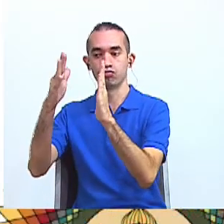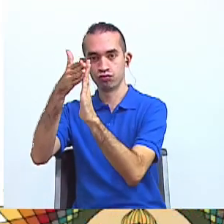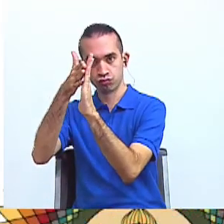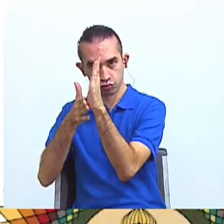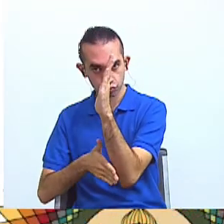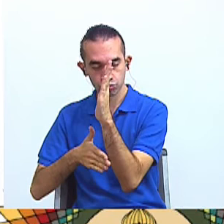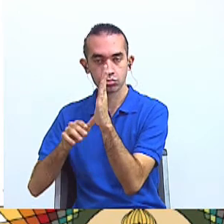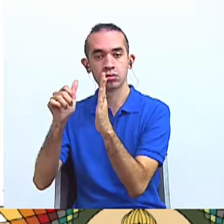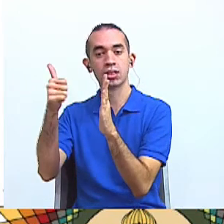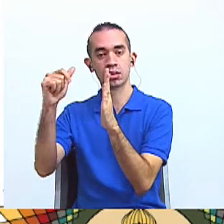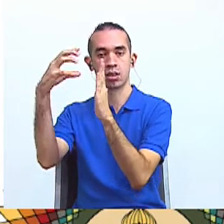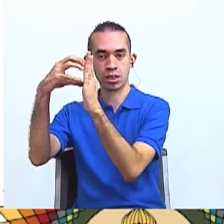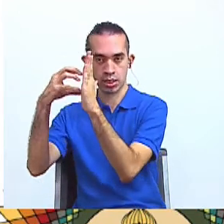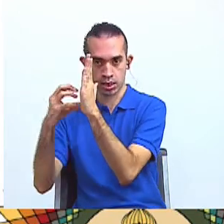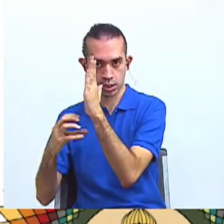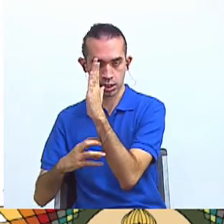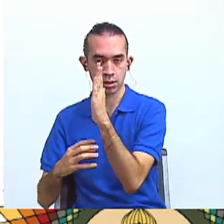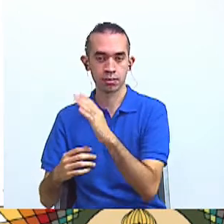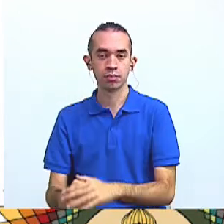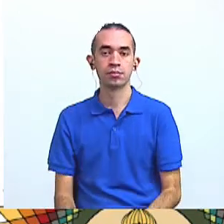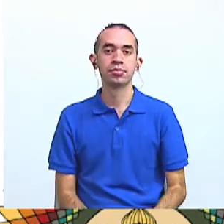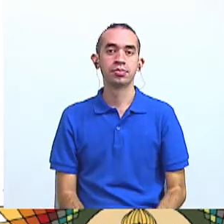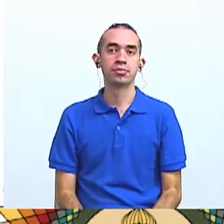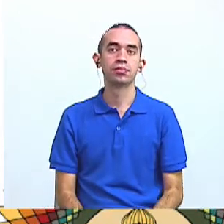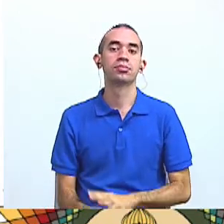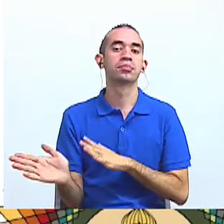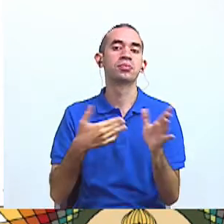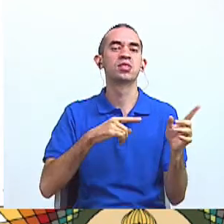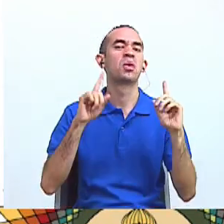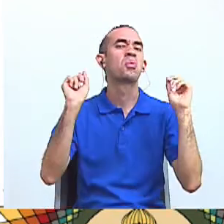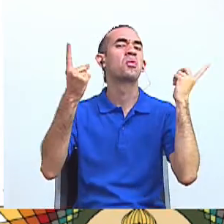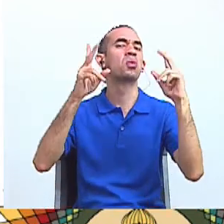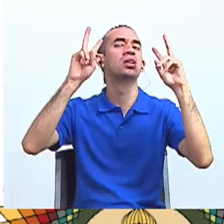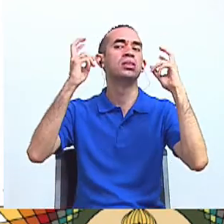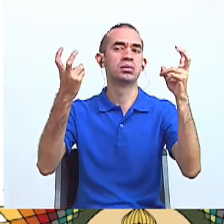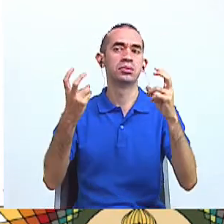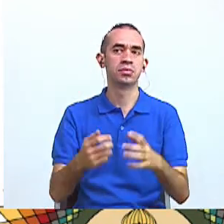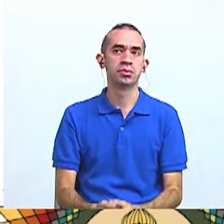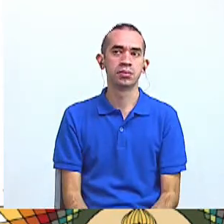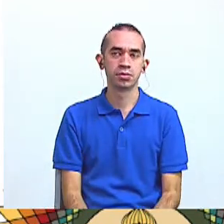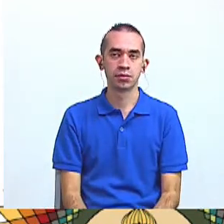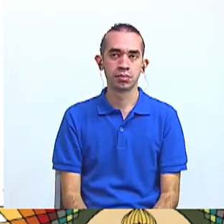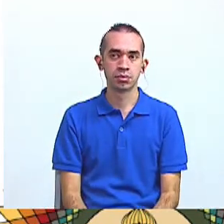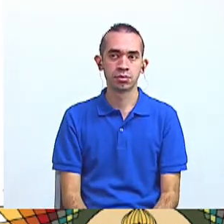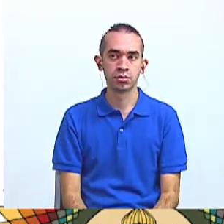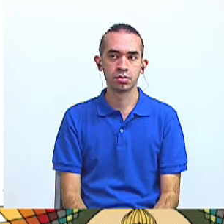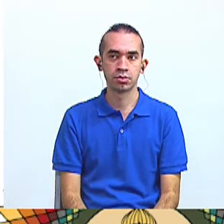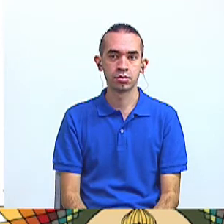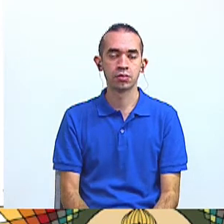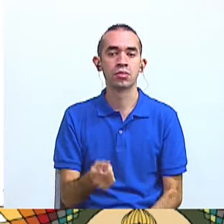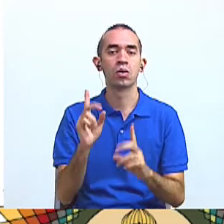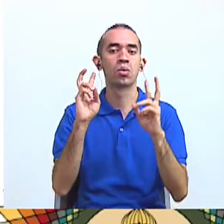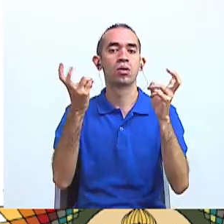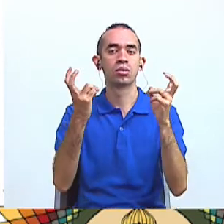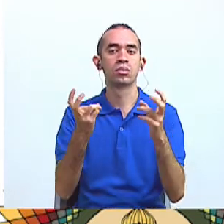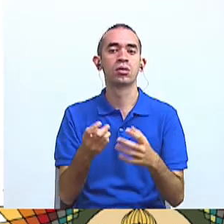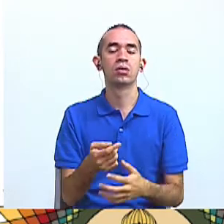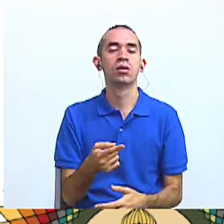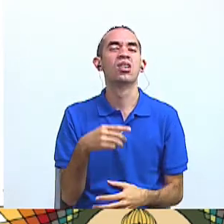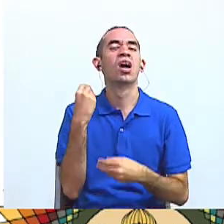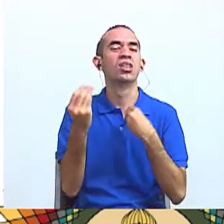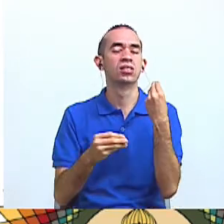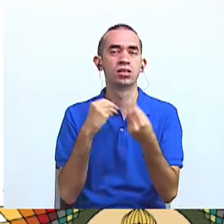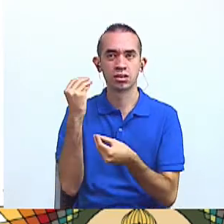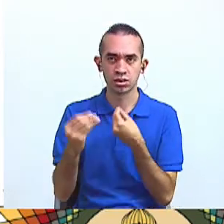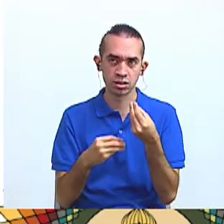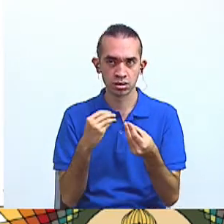escenas. Ahora trabajaremos el argumento. Para este texto del argumento vamos